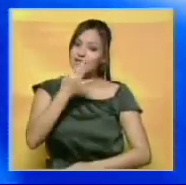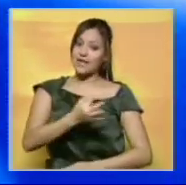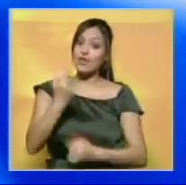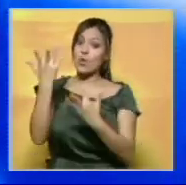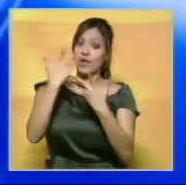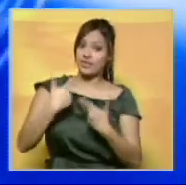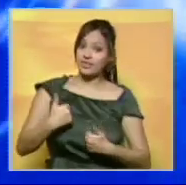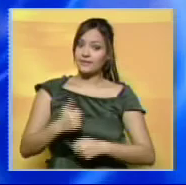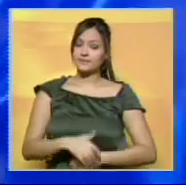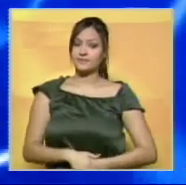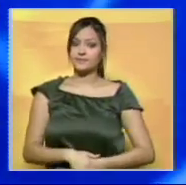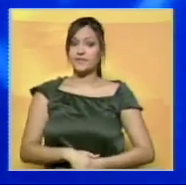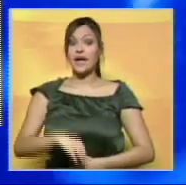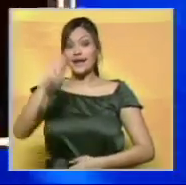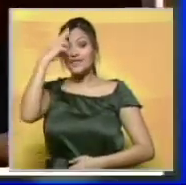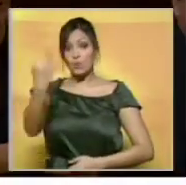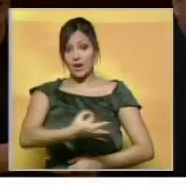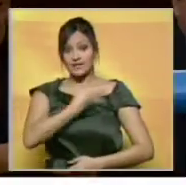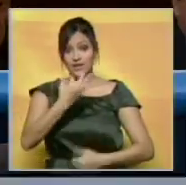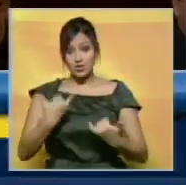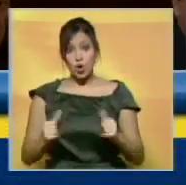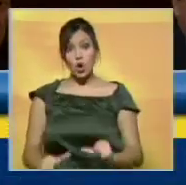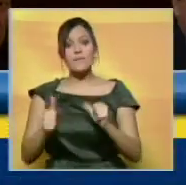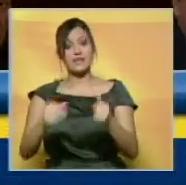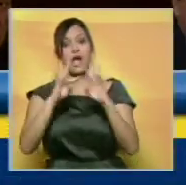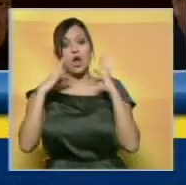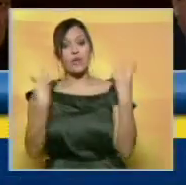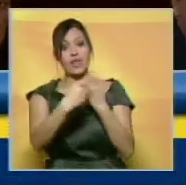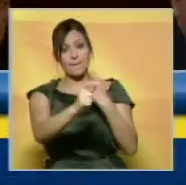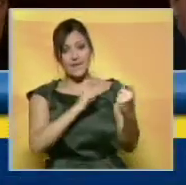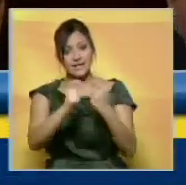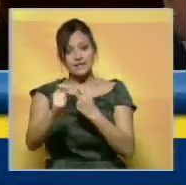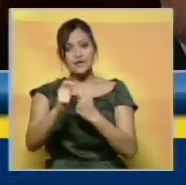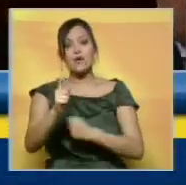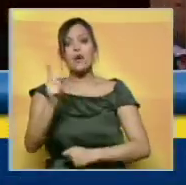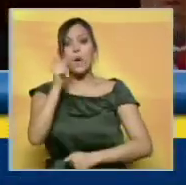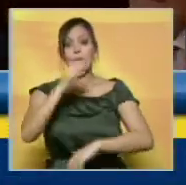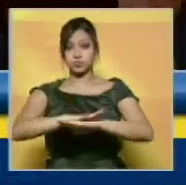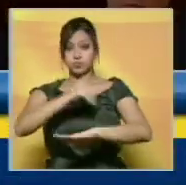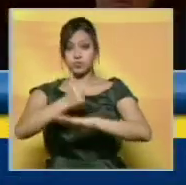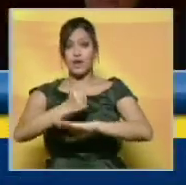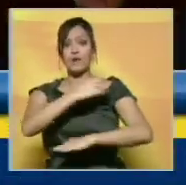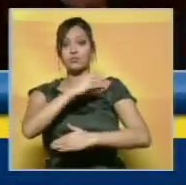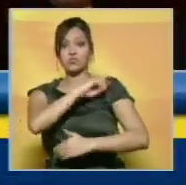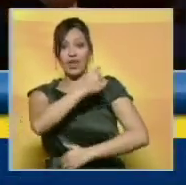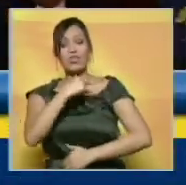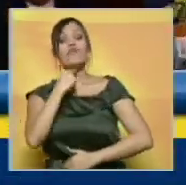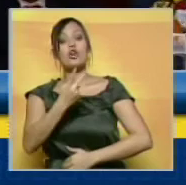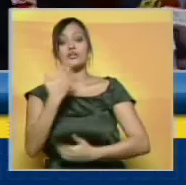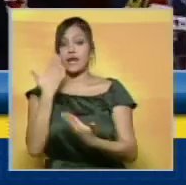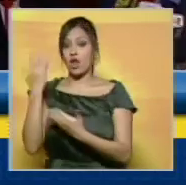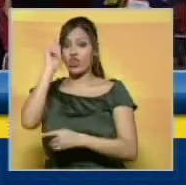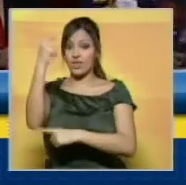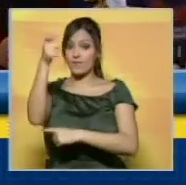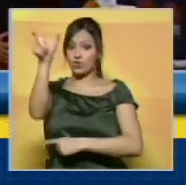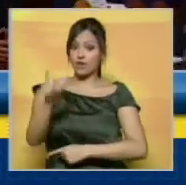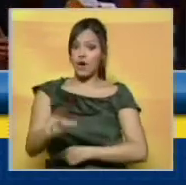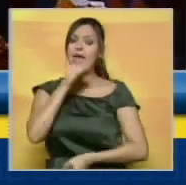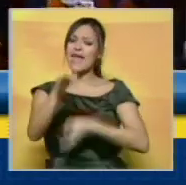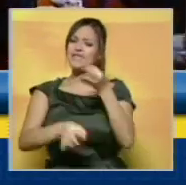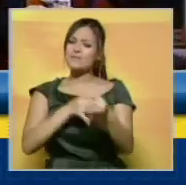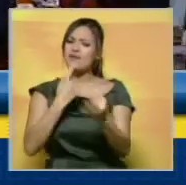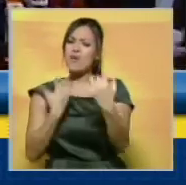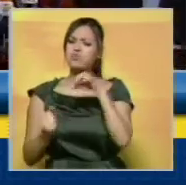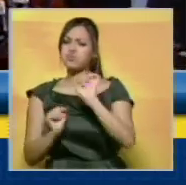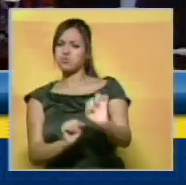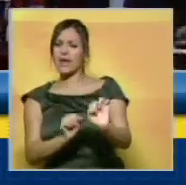Claudia, cuéntanos. Sí, buenas tardes, así es, ya se inició esta rueda de prensa. El vocero de la fracción parlamentaria es el diputado William Dávila y se pronuncian en